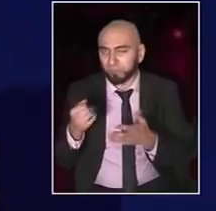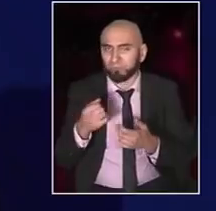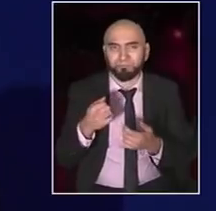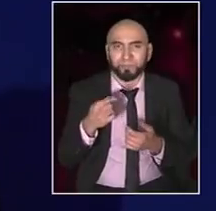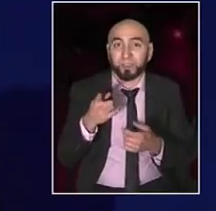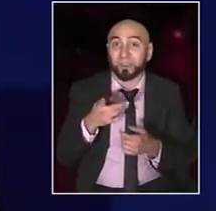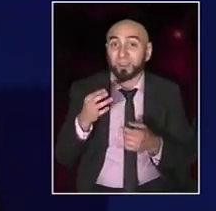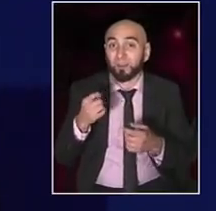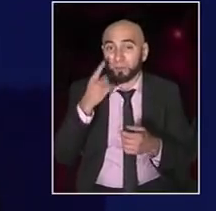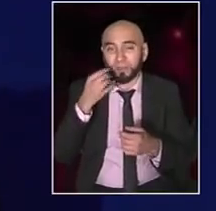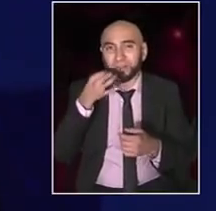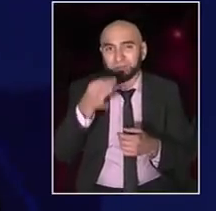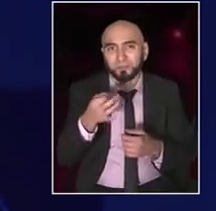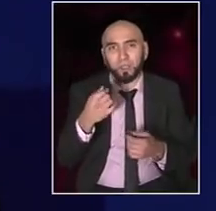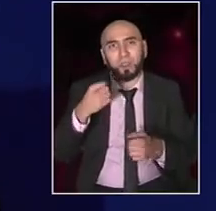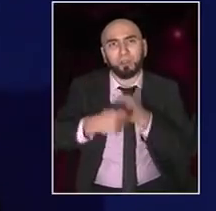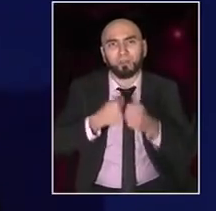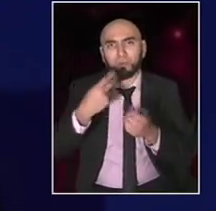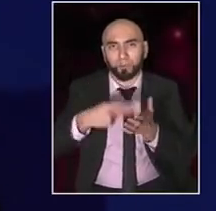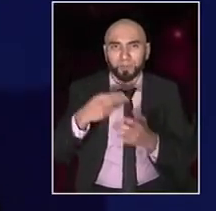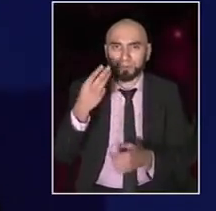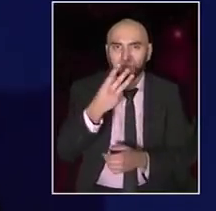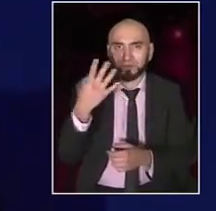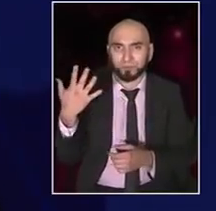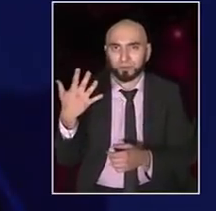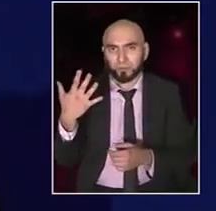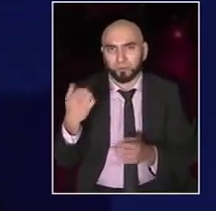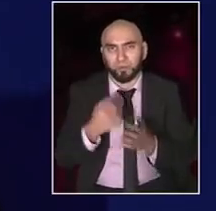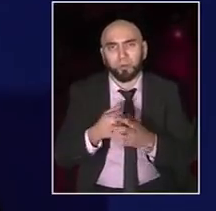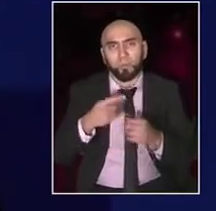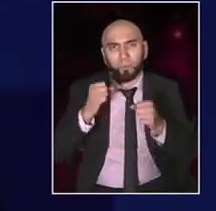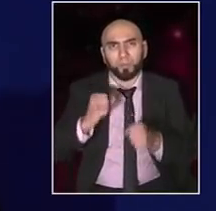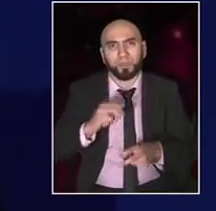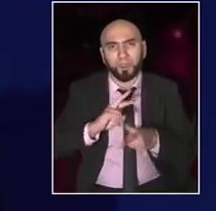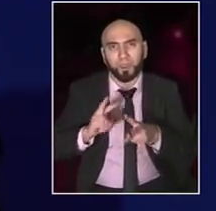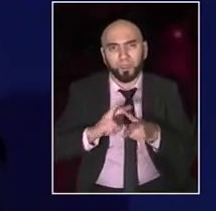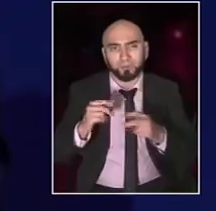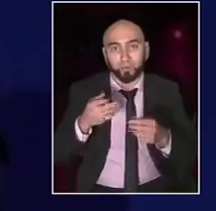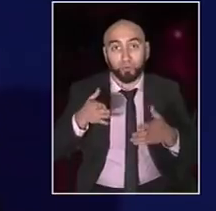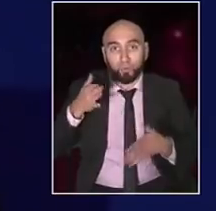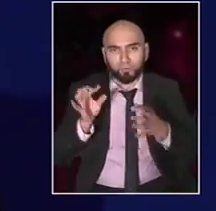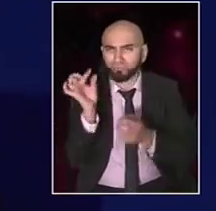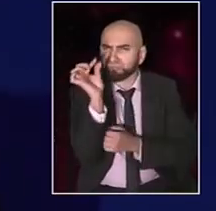2035 va a poder generar nanorobots que va a conectar con nuestras neuronas, que lo va a conectar